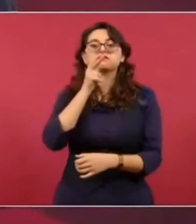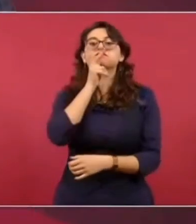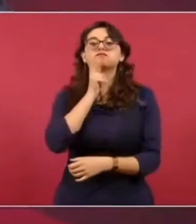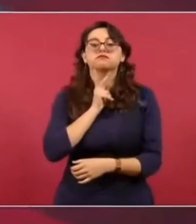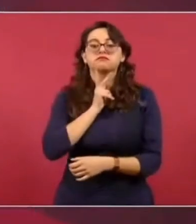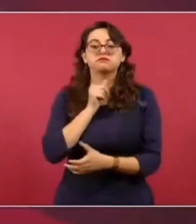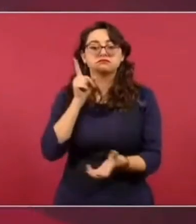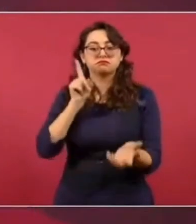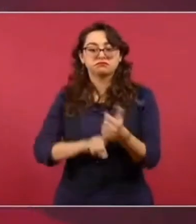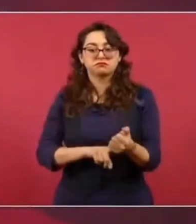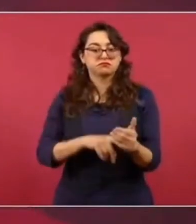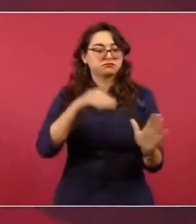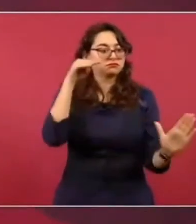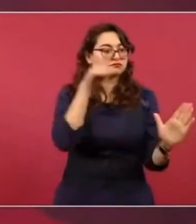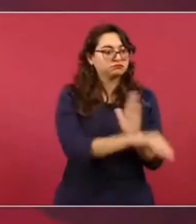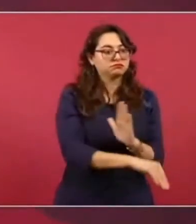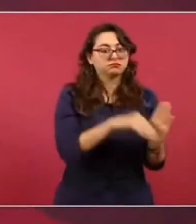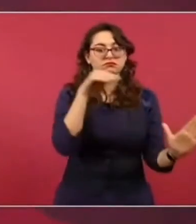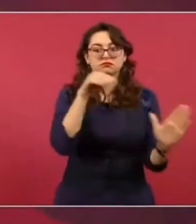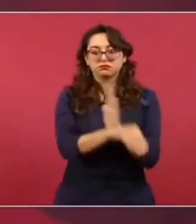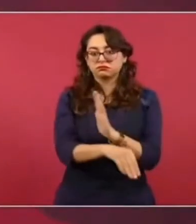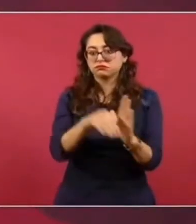Nada más que no les dio tiempo